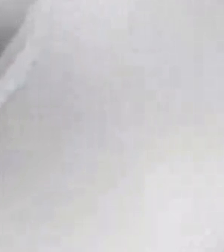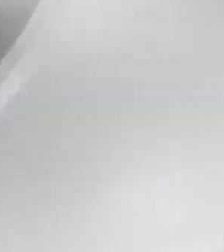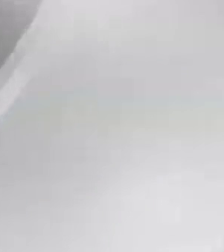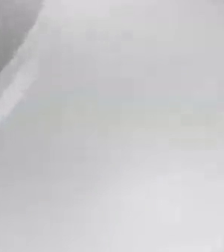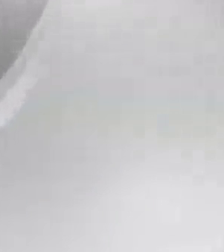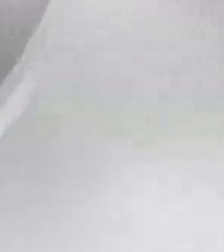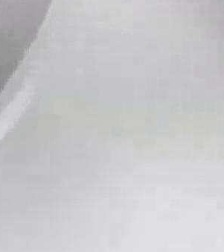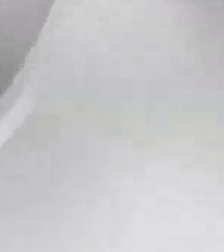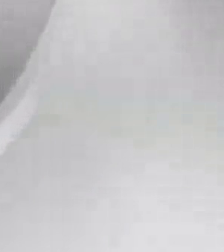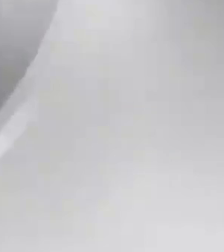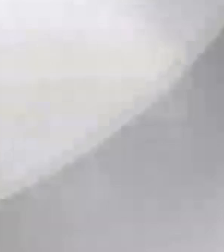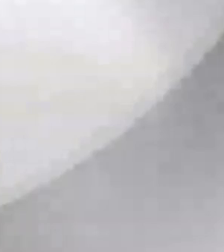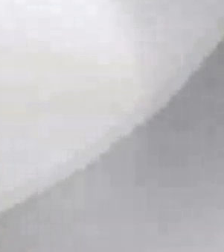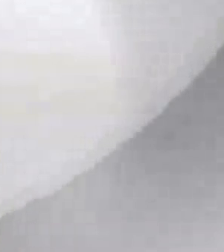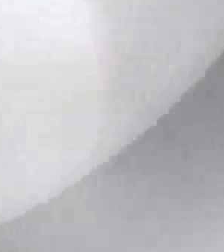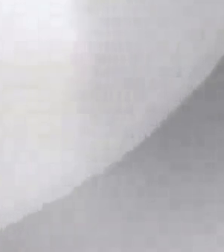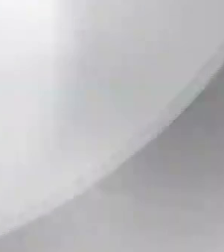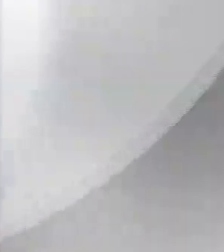con